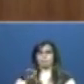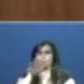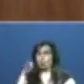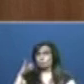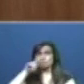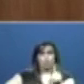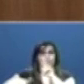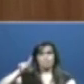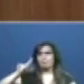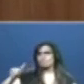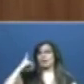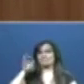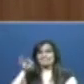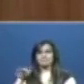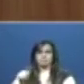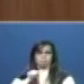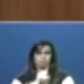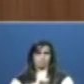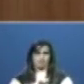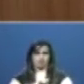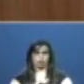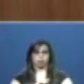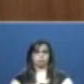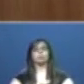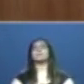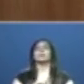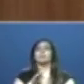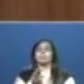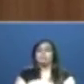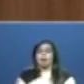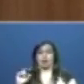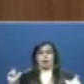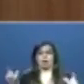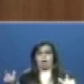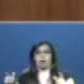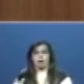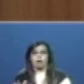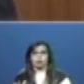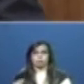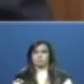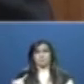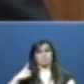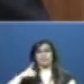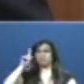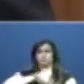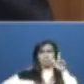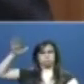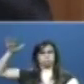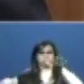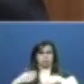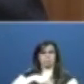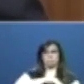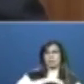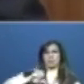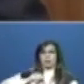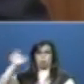como comunidad el desempleo y el camino para reducir el principal diferencial de España con Europa una tasa de paro